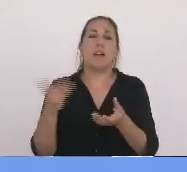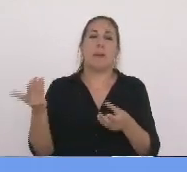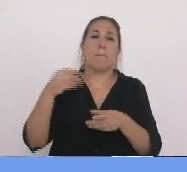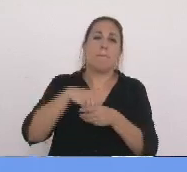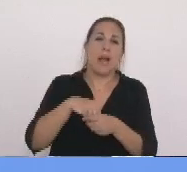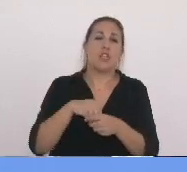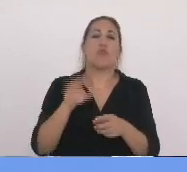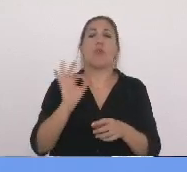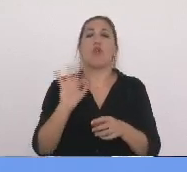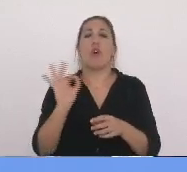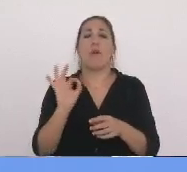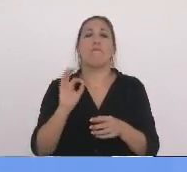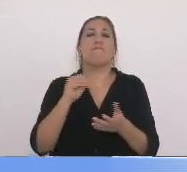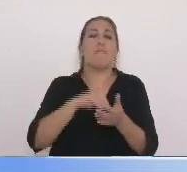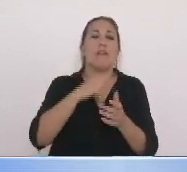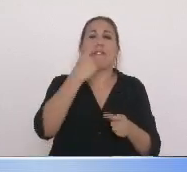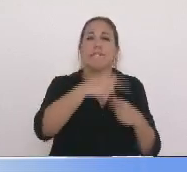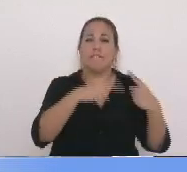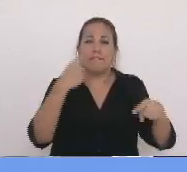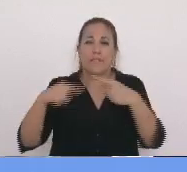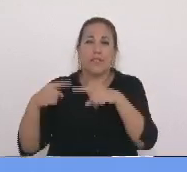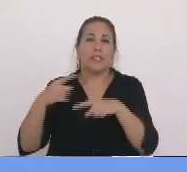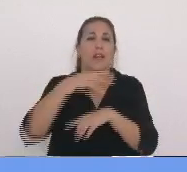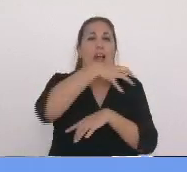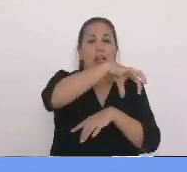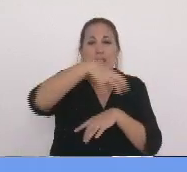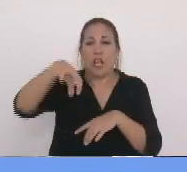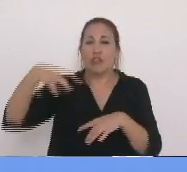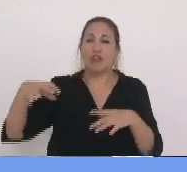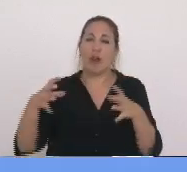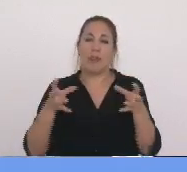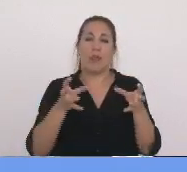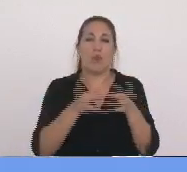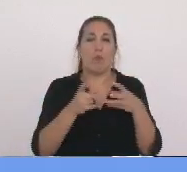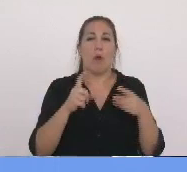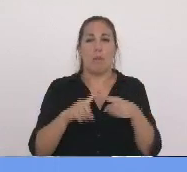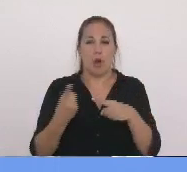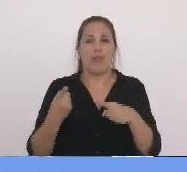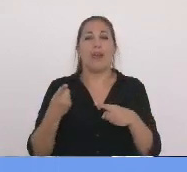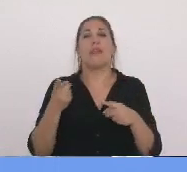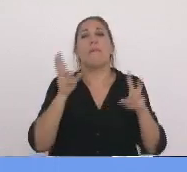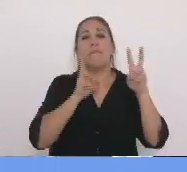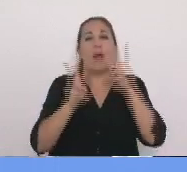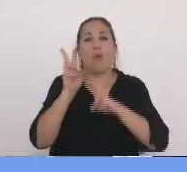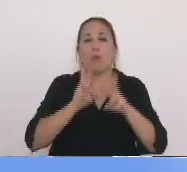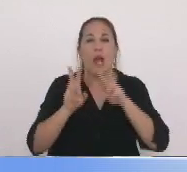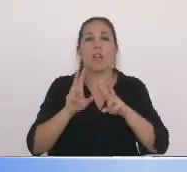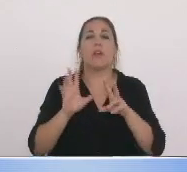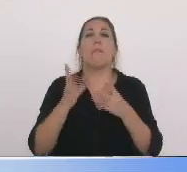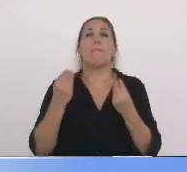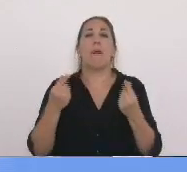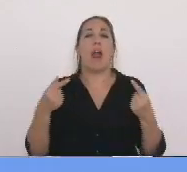una mayor pluralidad de los sectores partidarios de este foro y de esta manera evitar la polarización